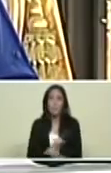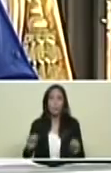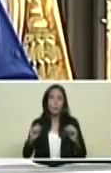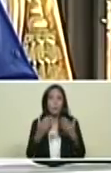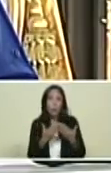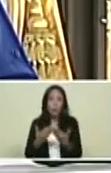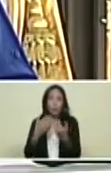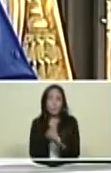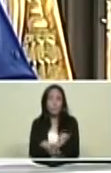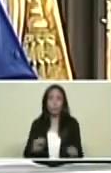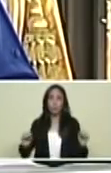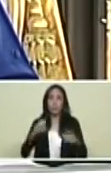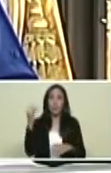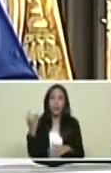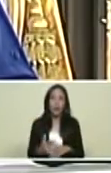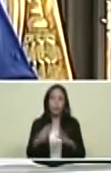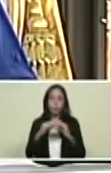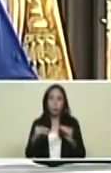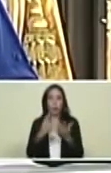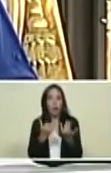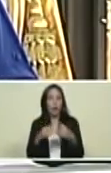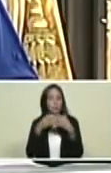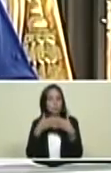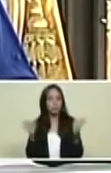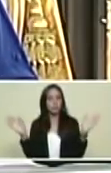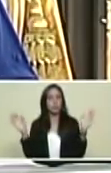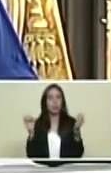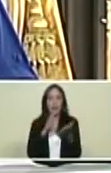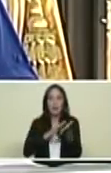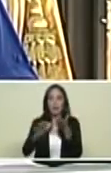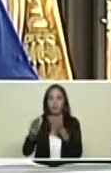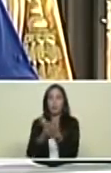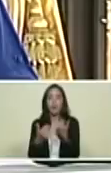y del destrozo a que ha sido sometido el